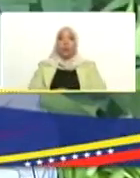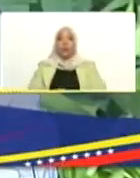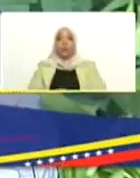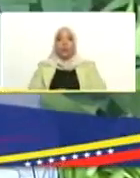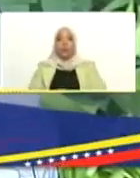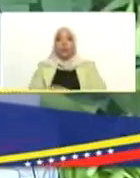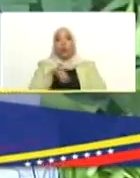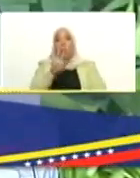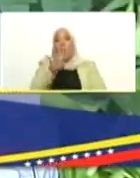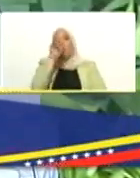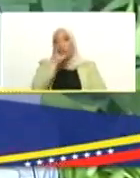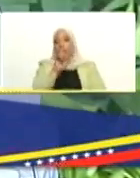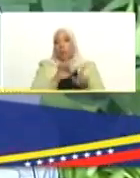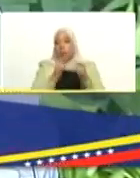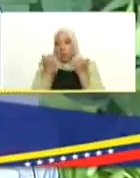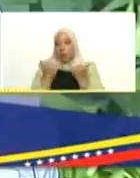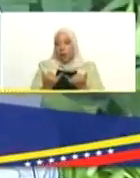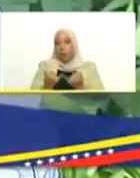cuatro años ya.